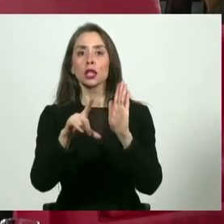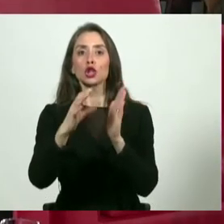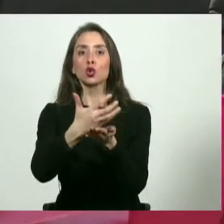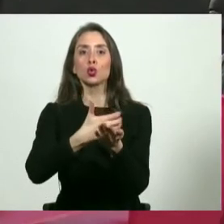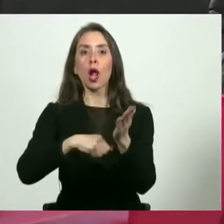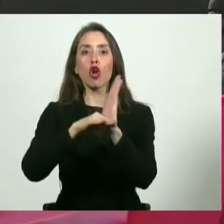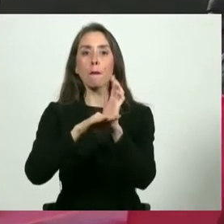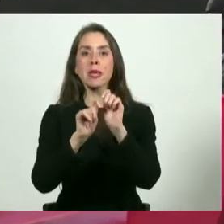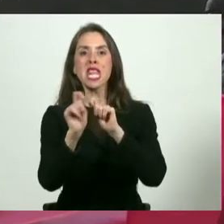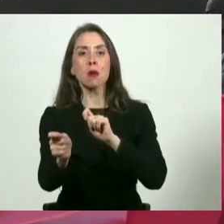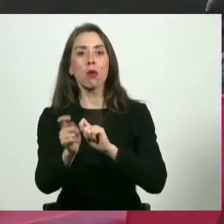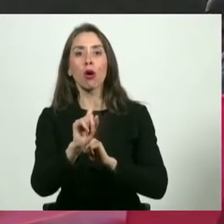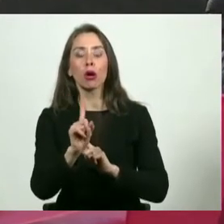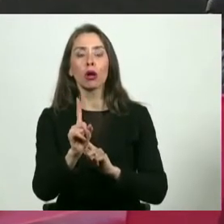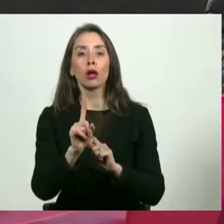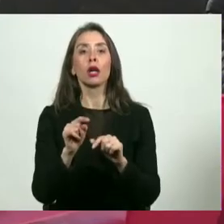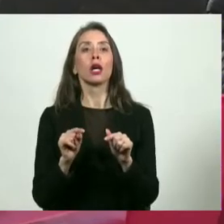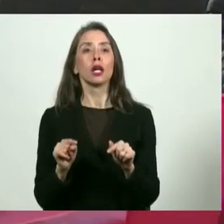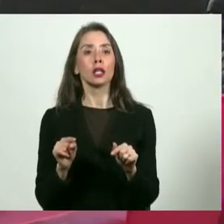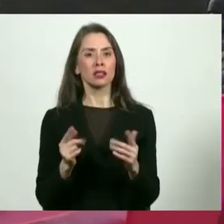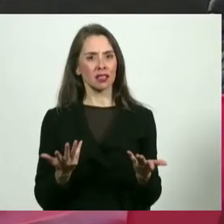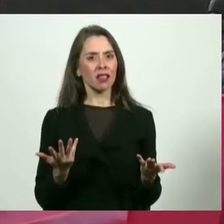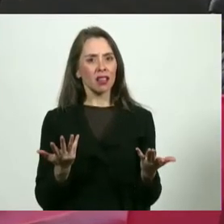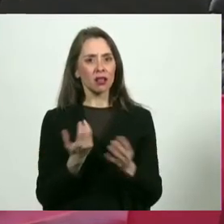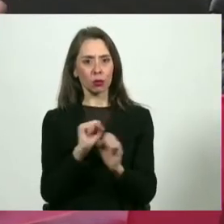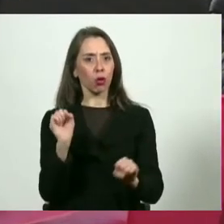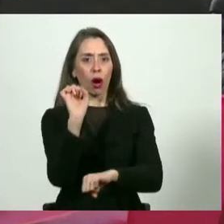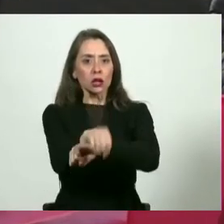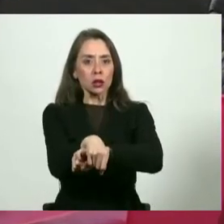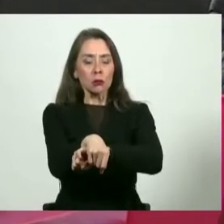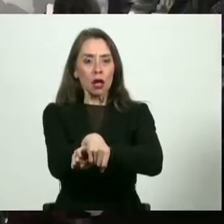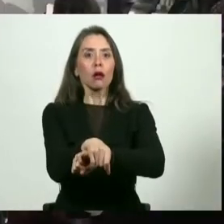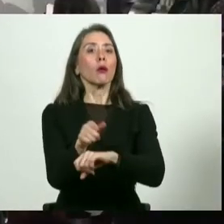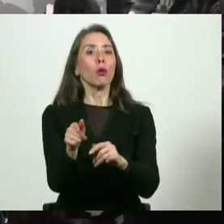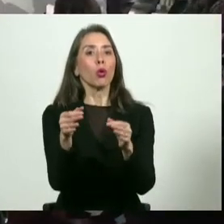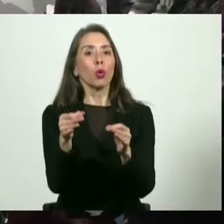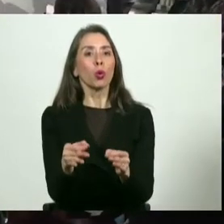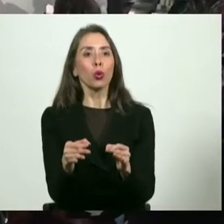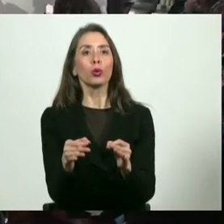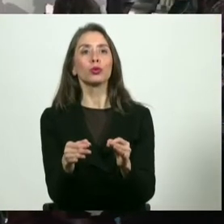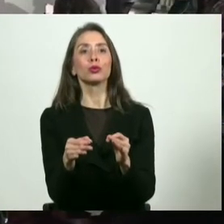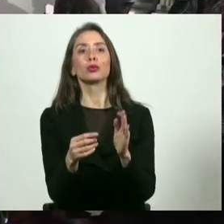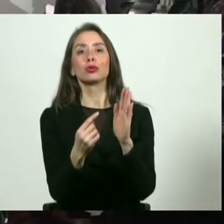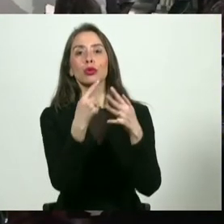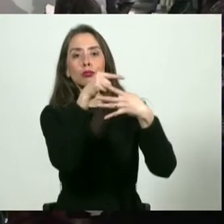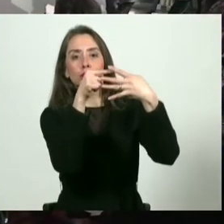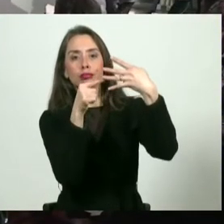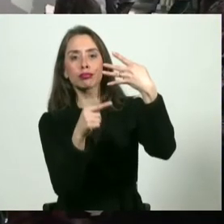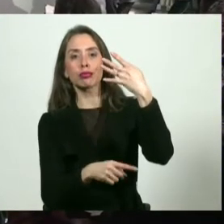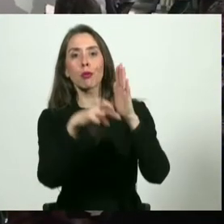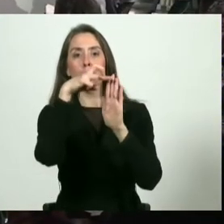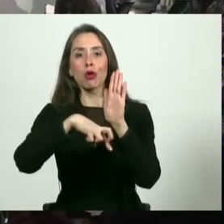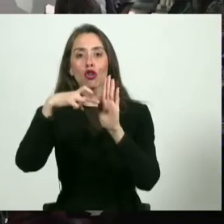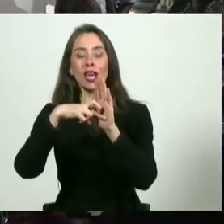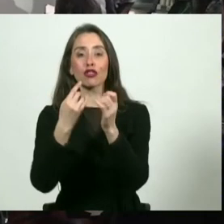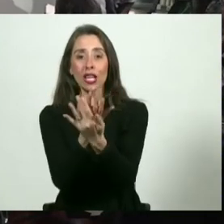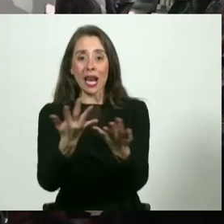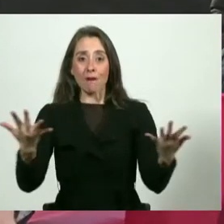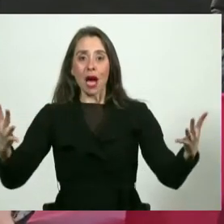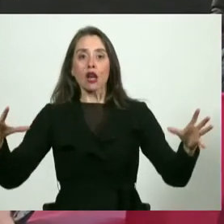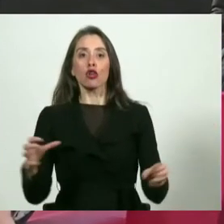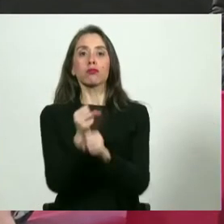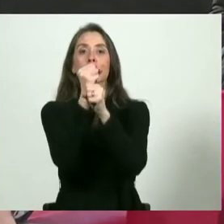empleo menor, a lo mejor mal remunerado, ¿no es cierto? Imagínate, estamos modificando también nosotros la ley,